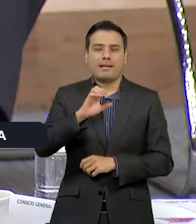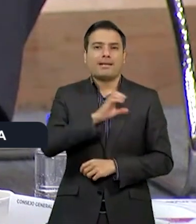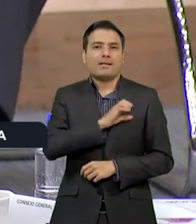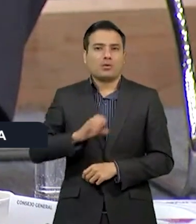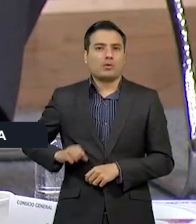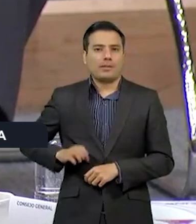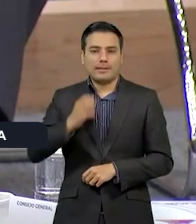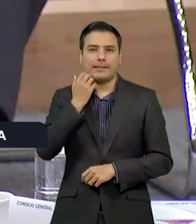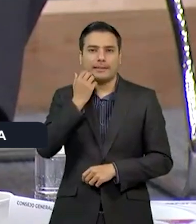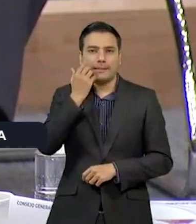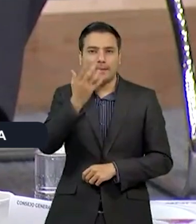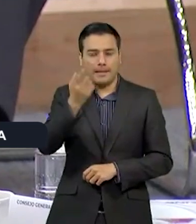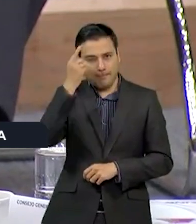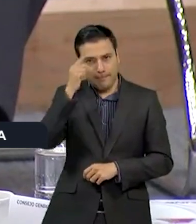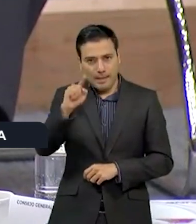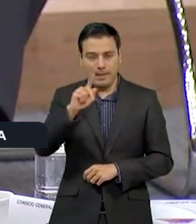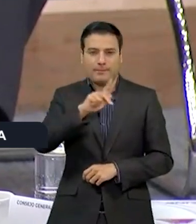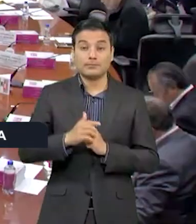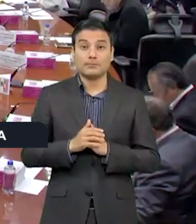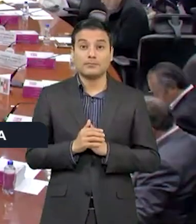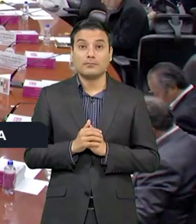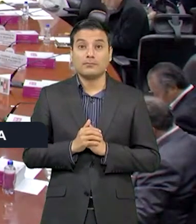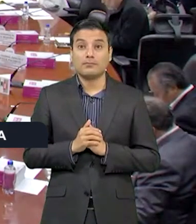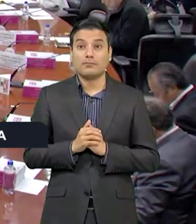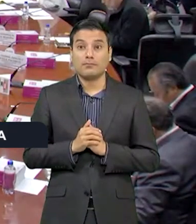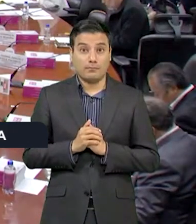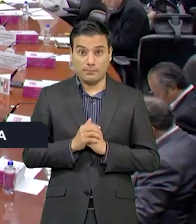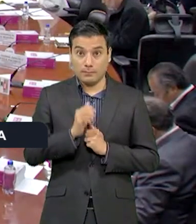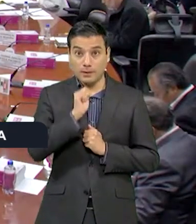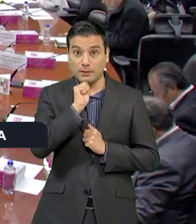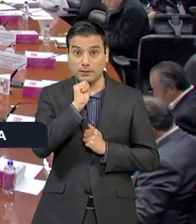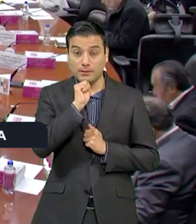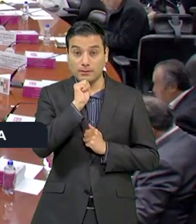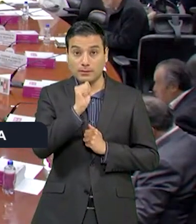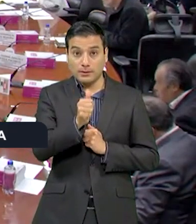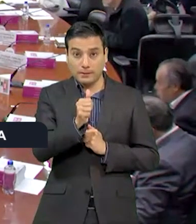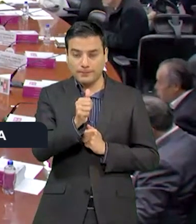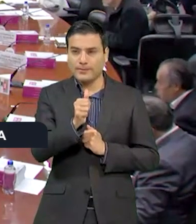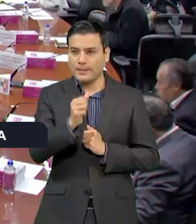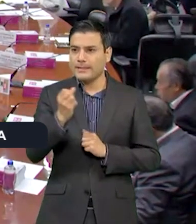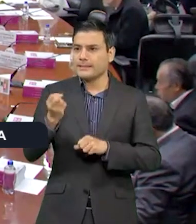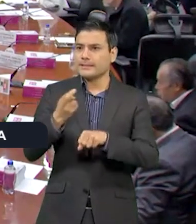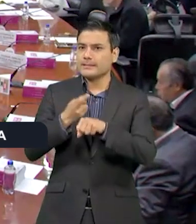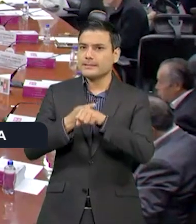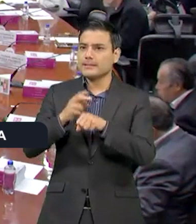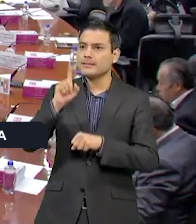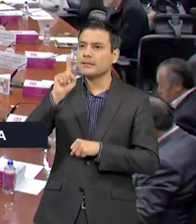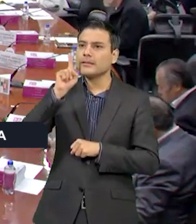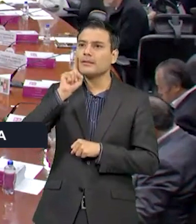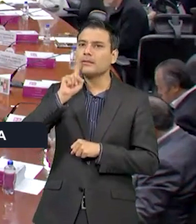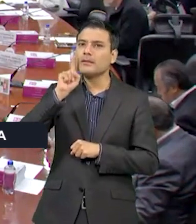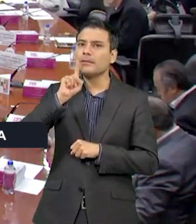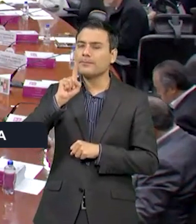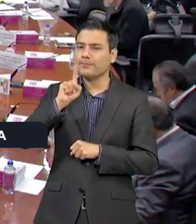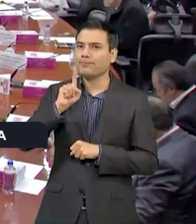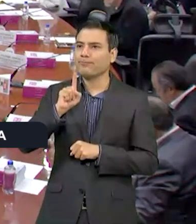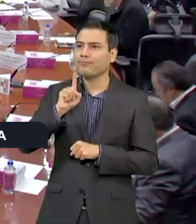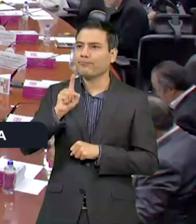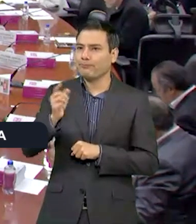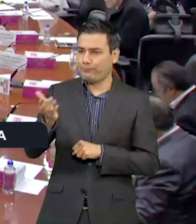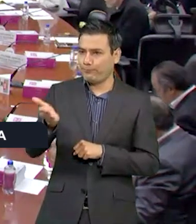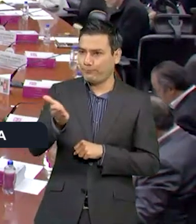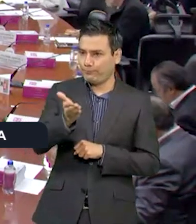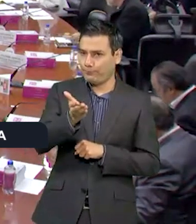protocolo establecido por el INE permite que los candidatos a la presidencia de la República realicen mítines en la Explanada del instituto el día que acudan a